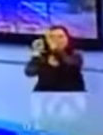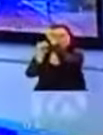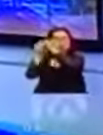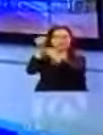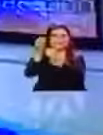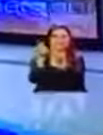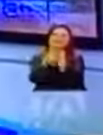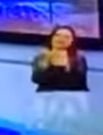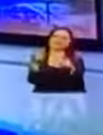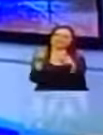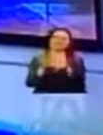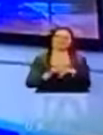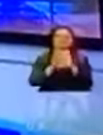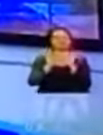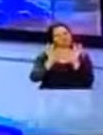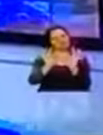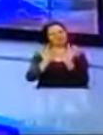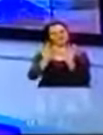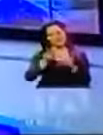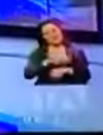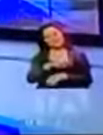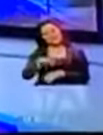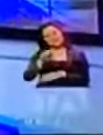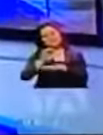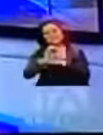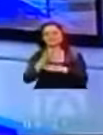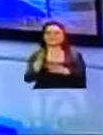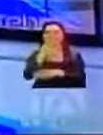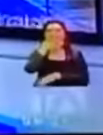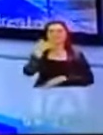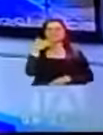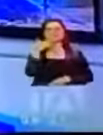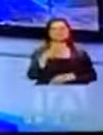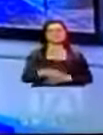cuerdas, bueno, realmente espectacular. Recorrer así el Ecuador, sin duda alguna que es lo mejor. Hablemos de